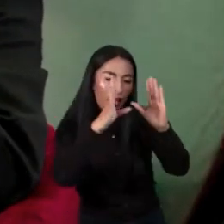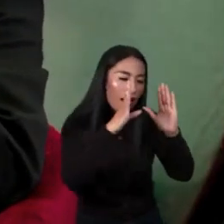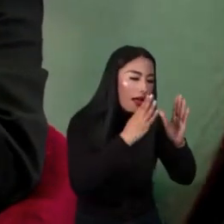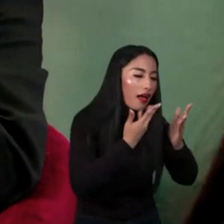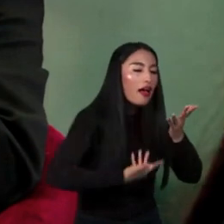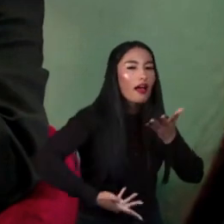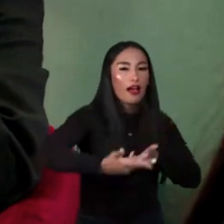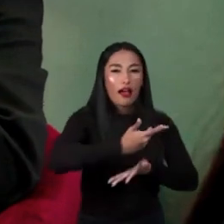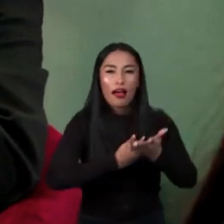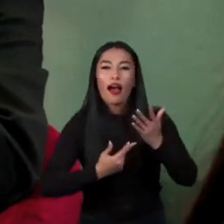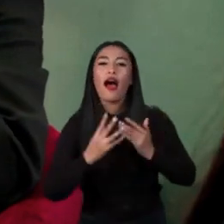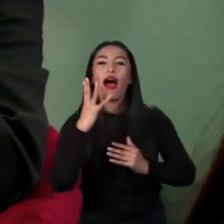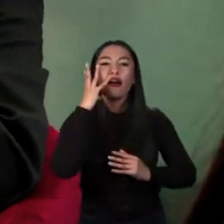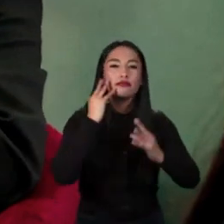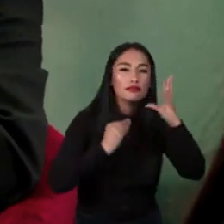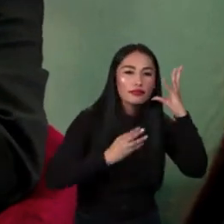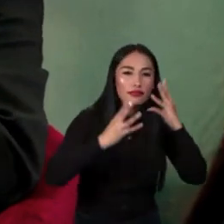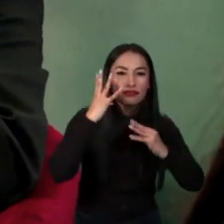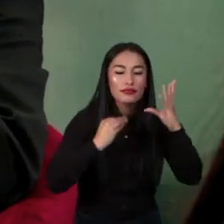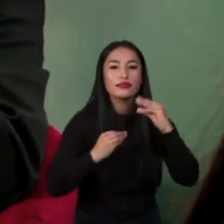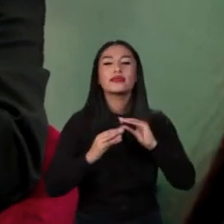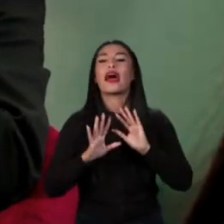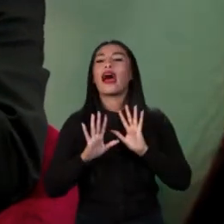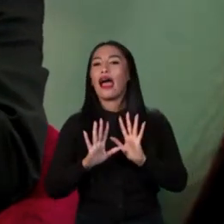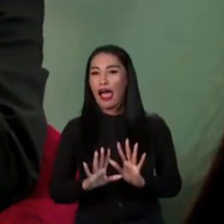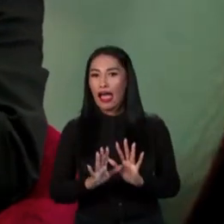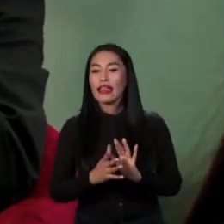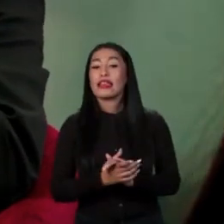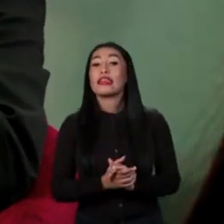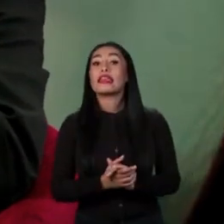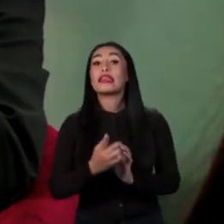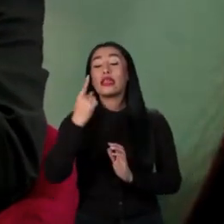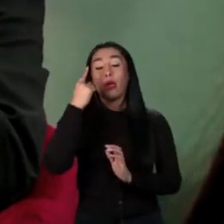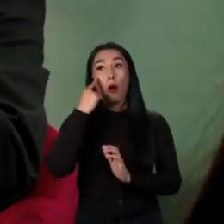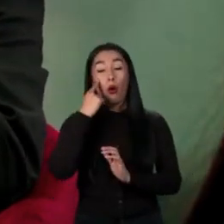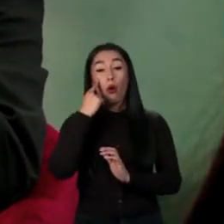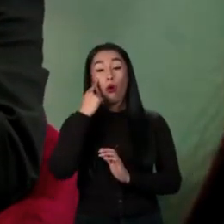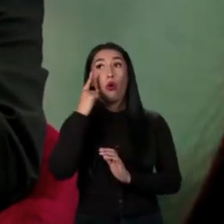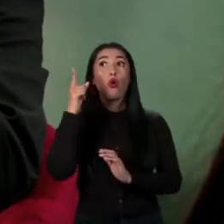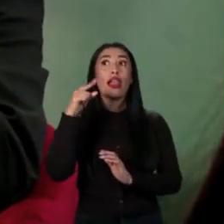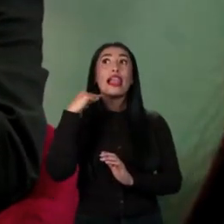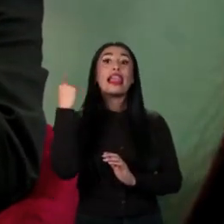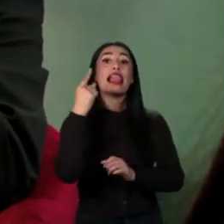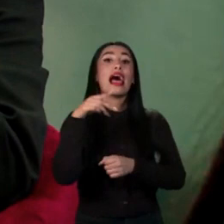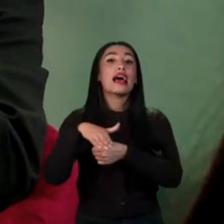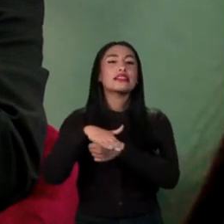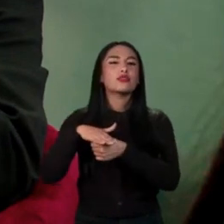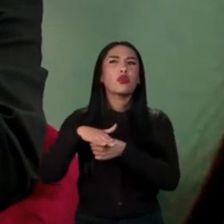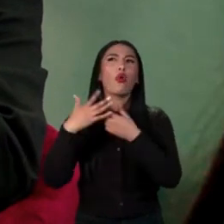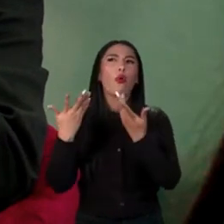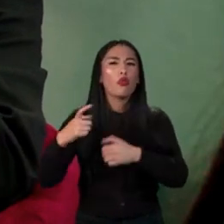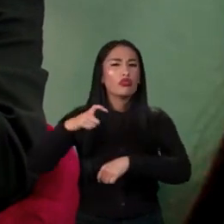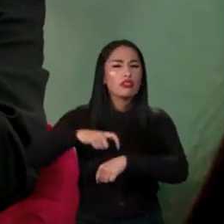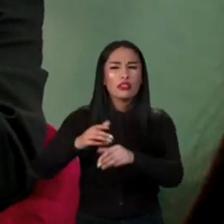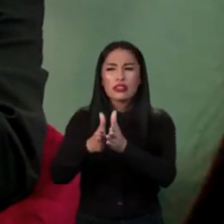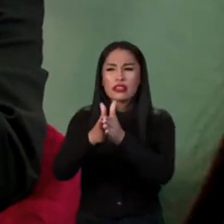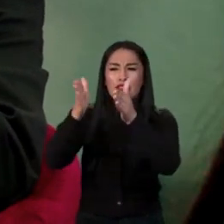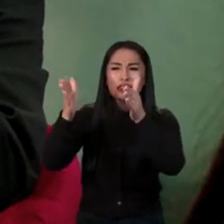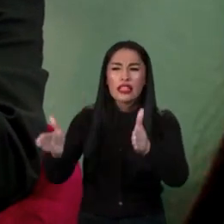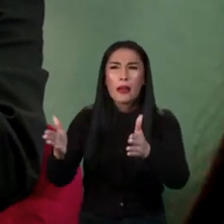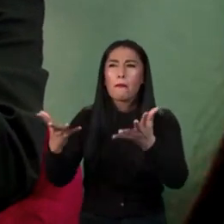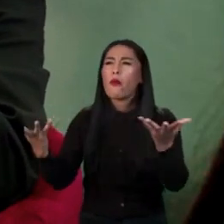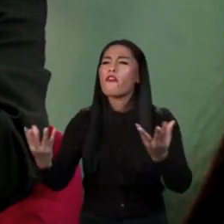pueda realizarse interpretando los signos de los tiempos, pero sobre todo comprendiendo que atrás de esto hay proyectos de vida